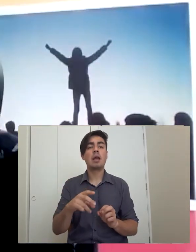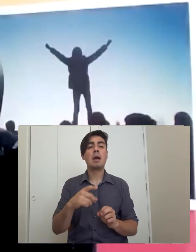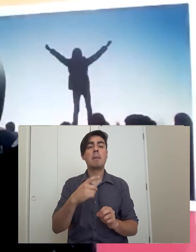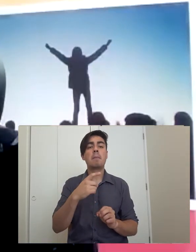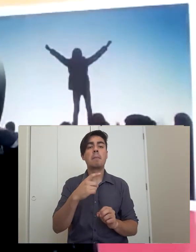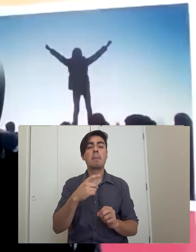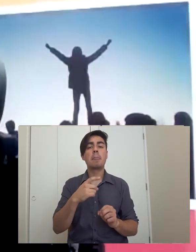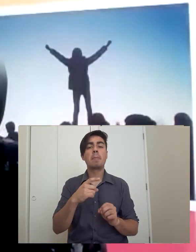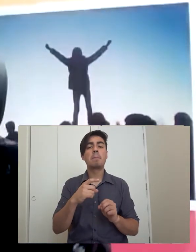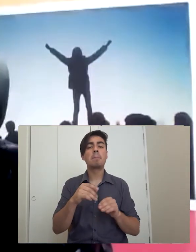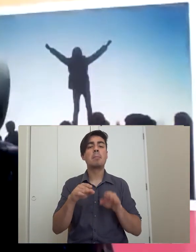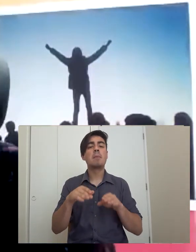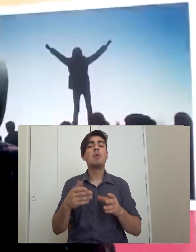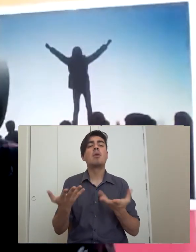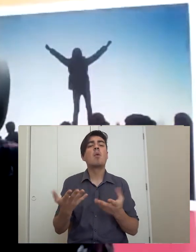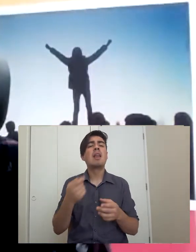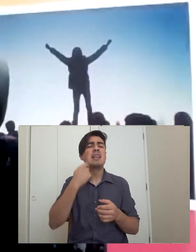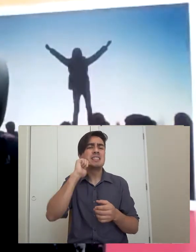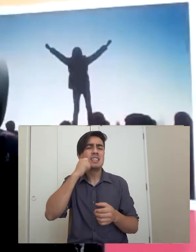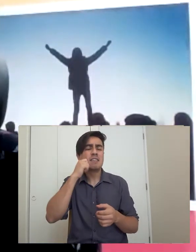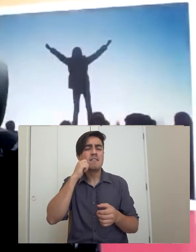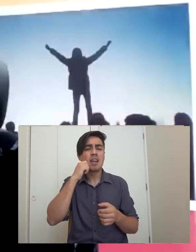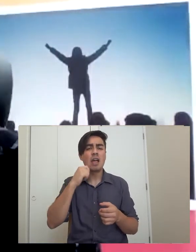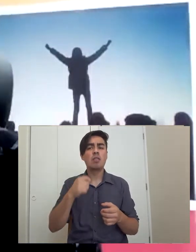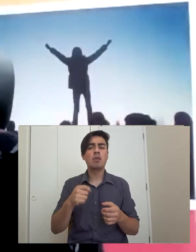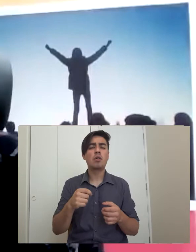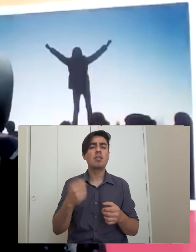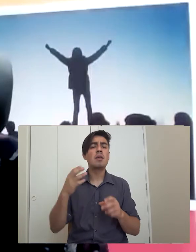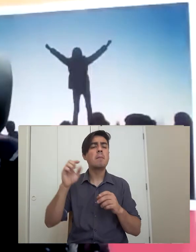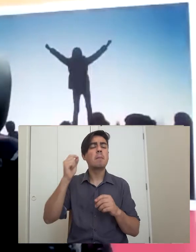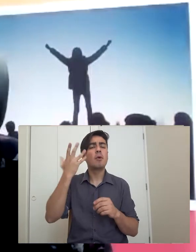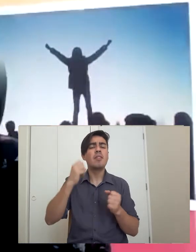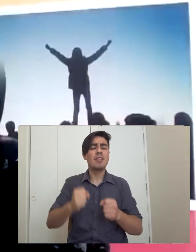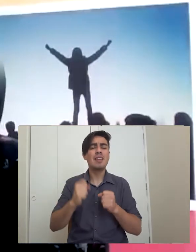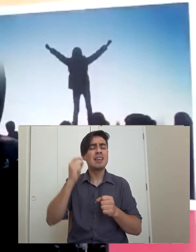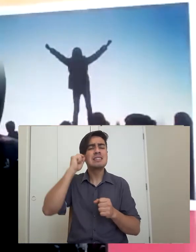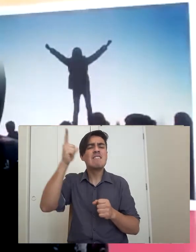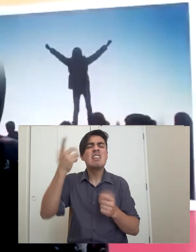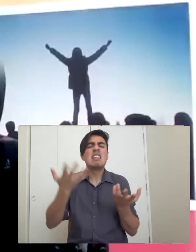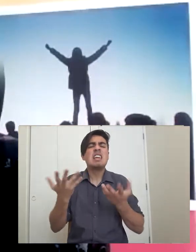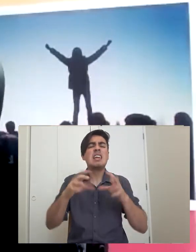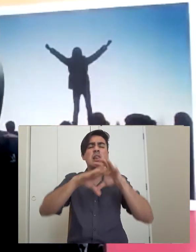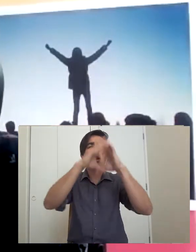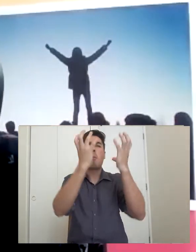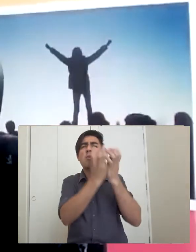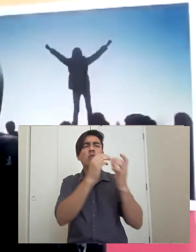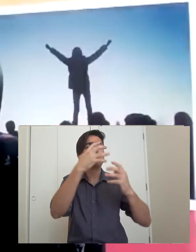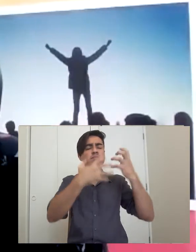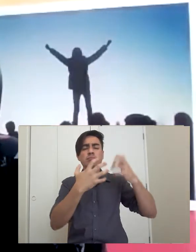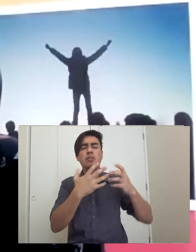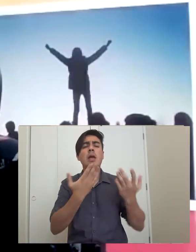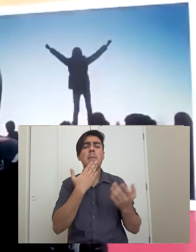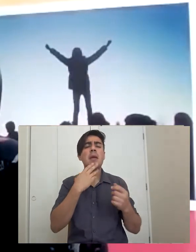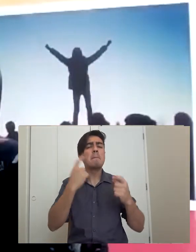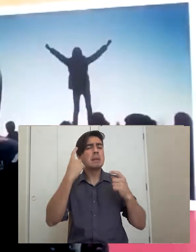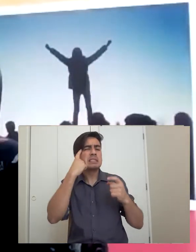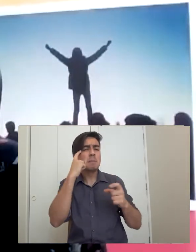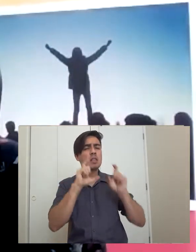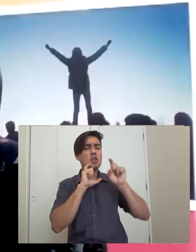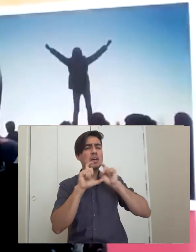con el encuentro de significado y entender el mundo y tener este pensamiento crítico.